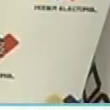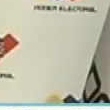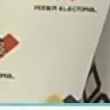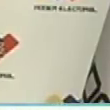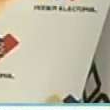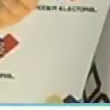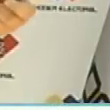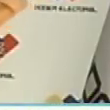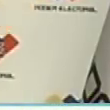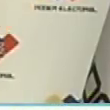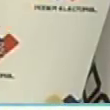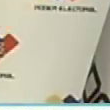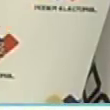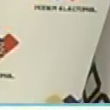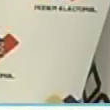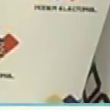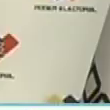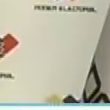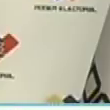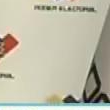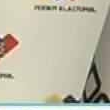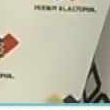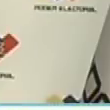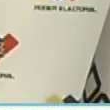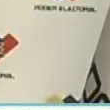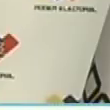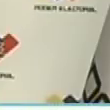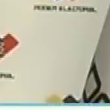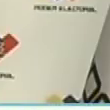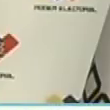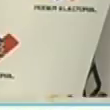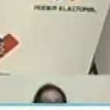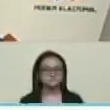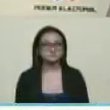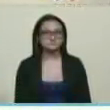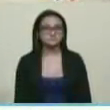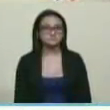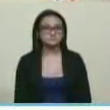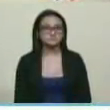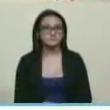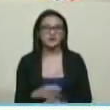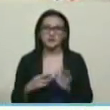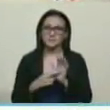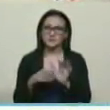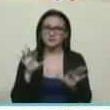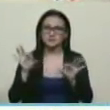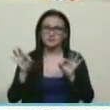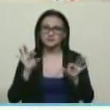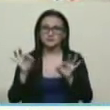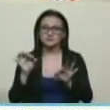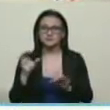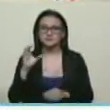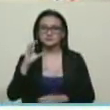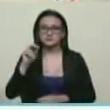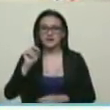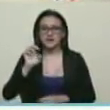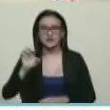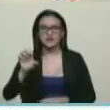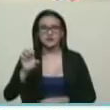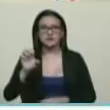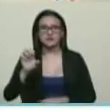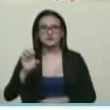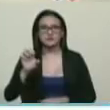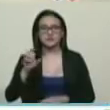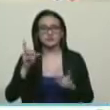la incidencia es municipal y en este caso los representantes serán escogidos cuando el Consejo Nacional Electoral